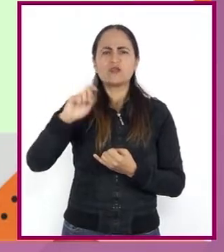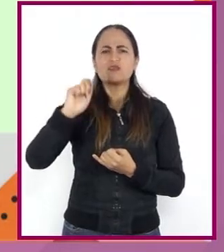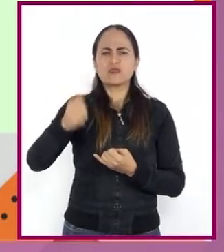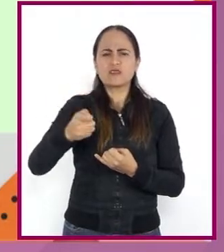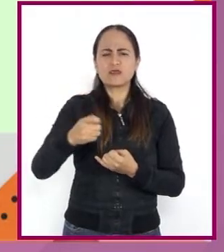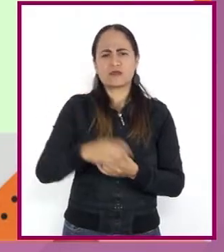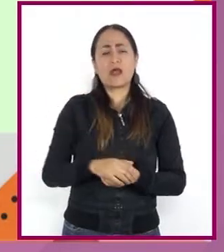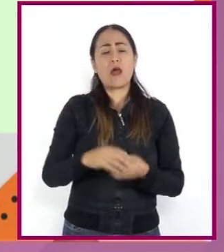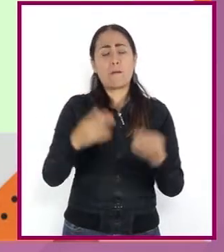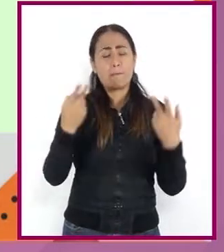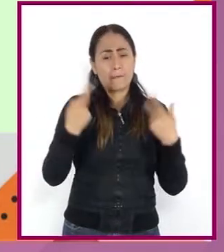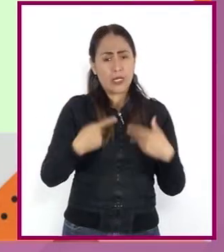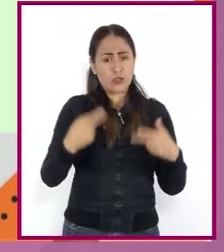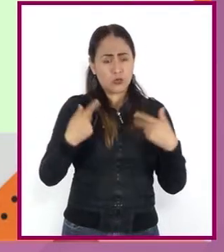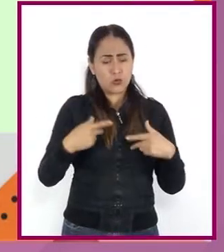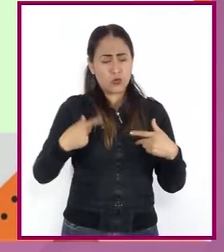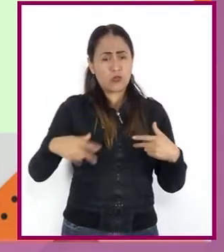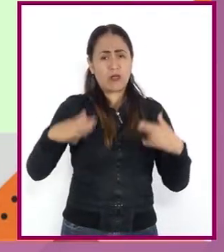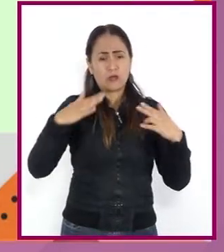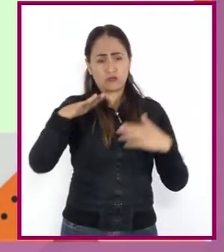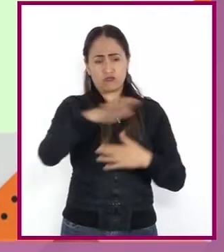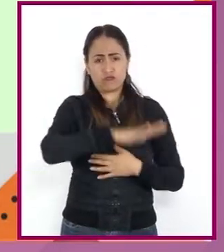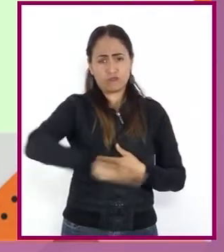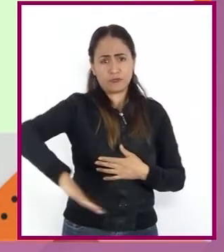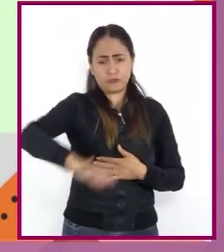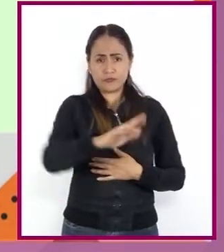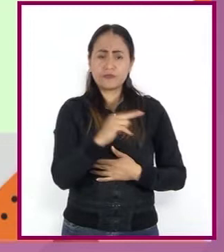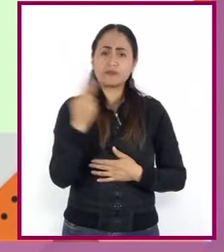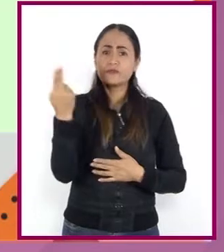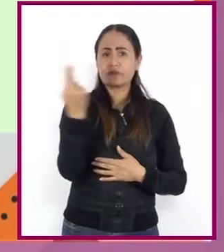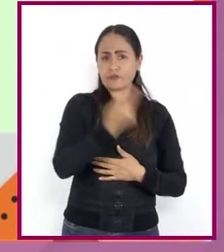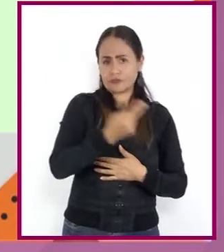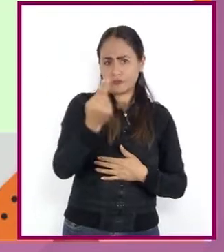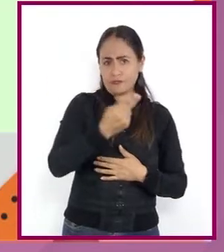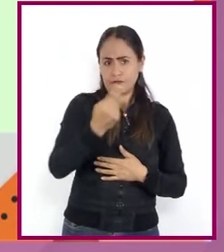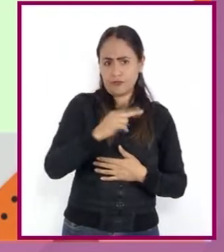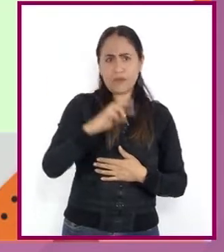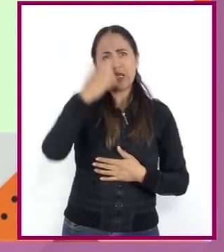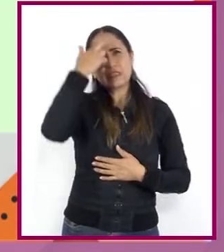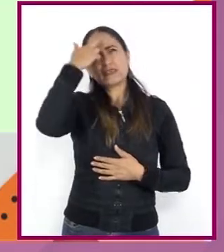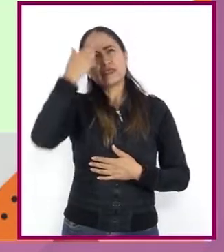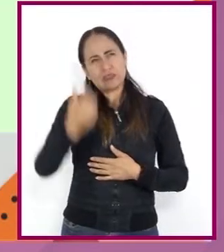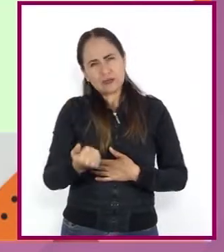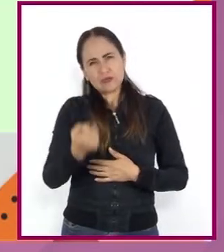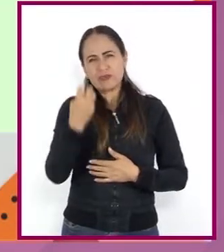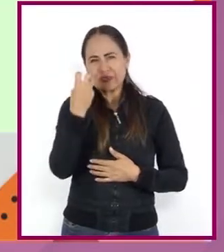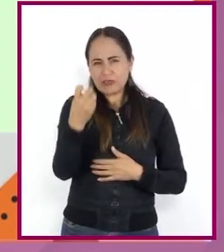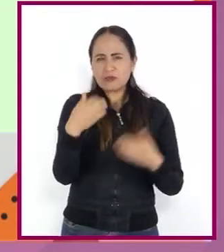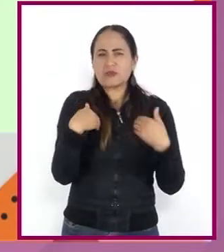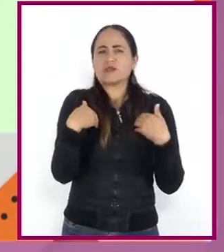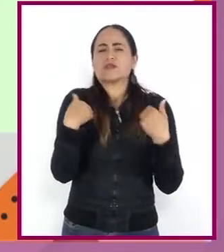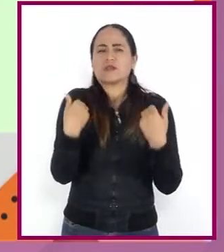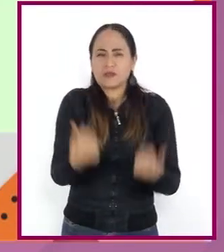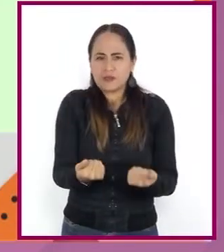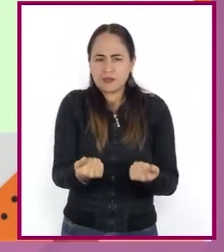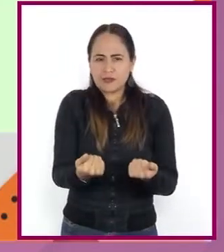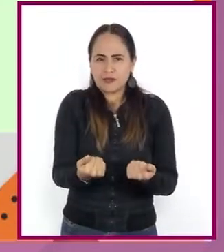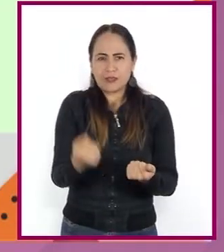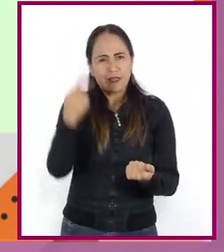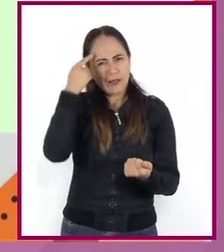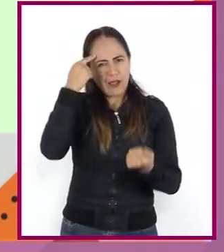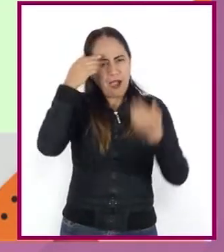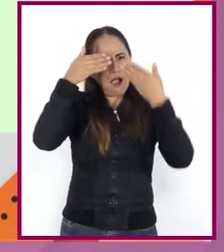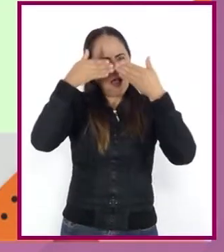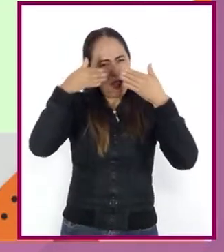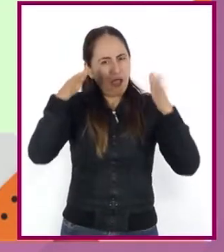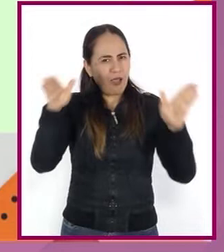humanidad debía dejarse iluminar por la luz de la razón y solo mediante la